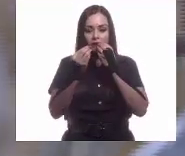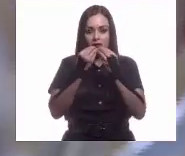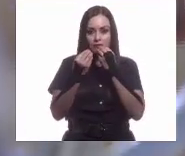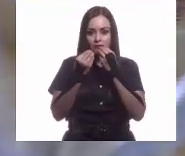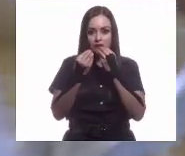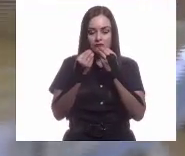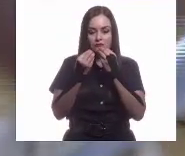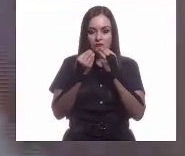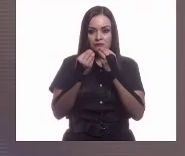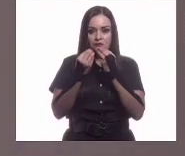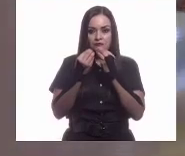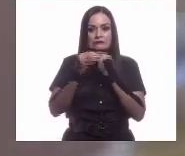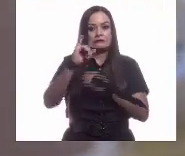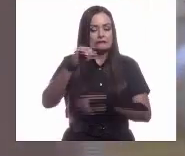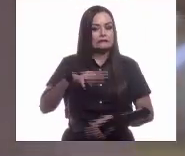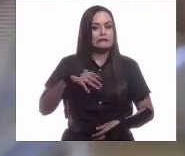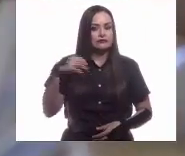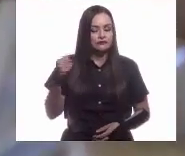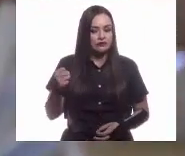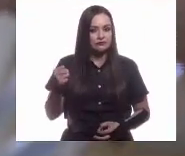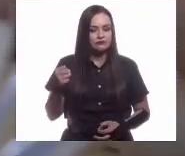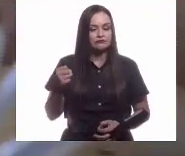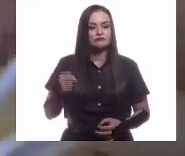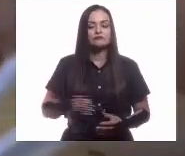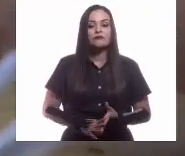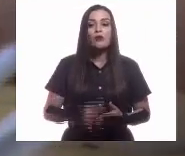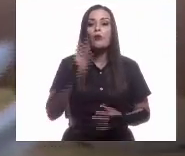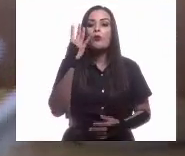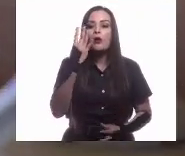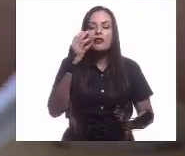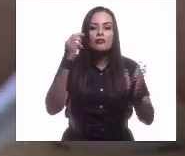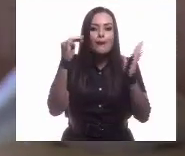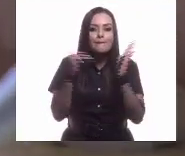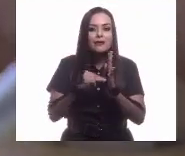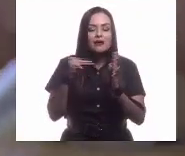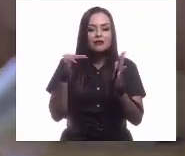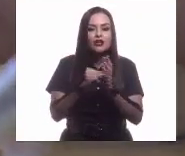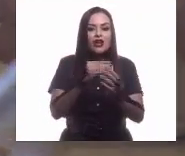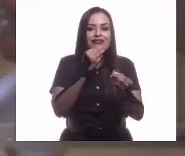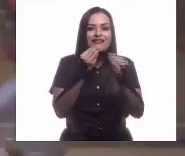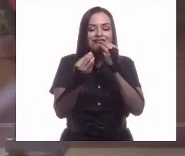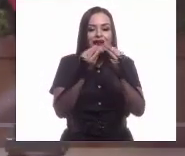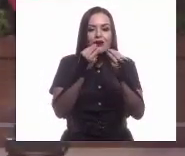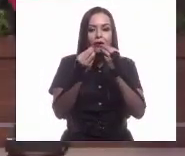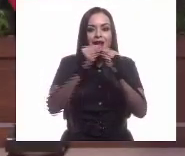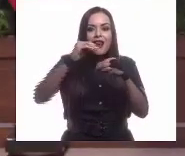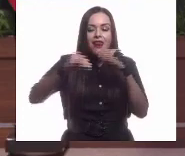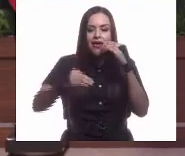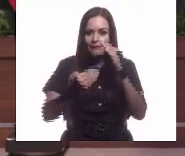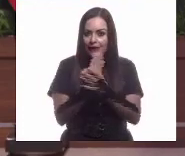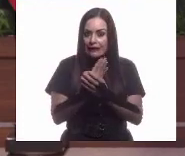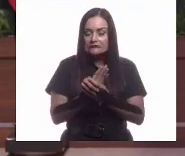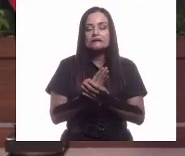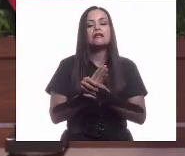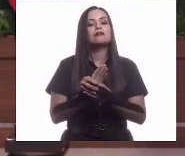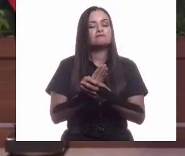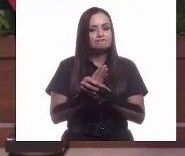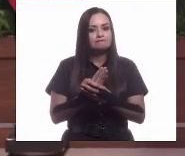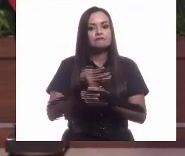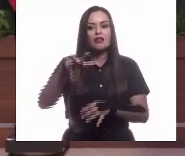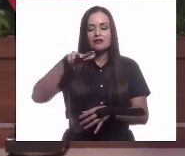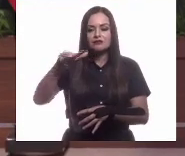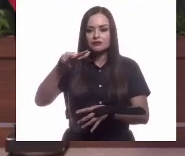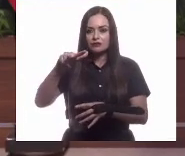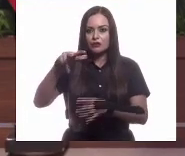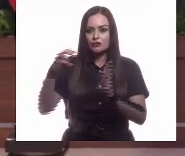Subrayo la dimensión del esfuerzo: 4 millones de desayunos en el último año, más de 18 millones